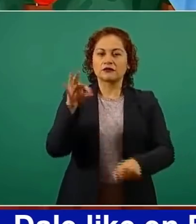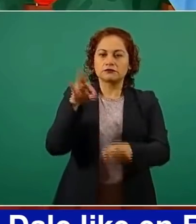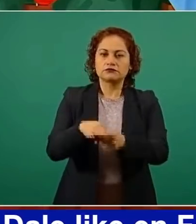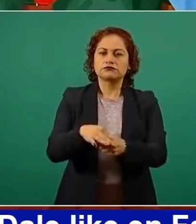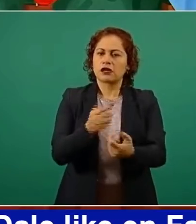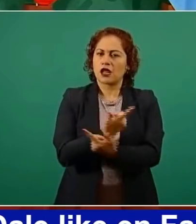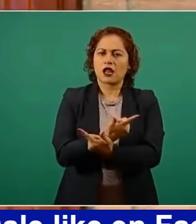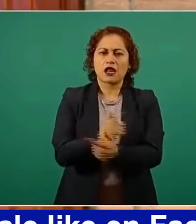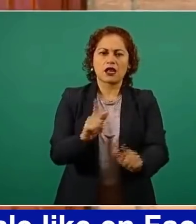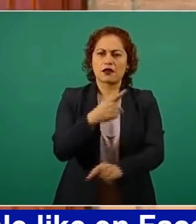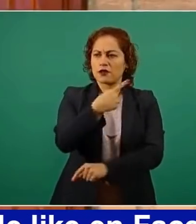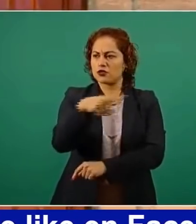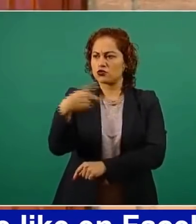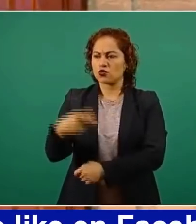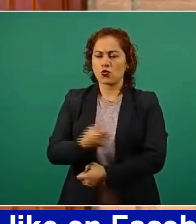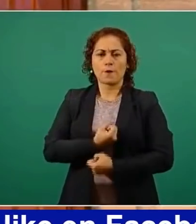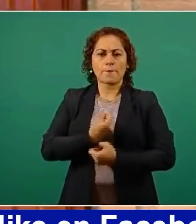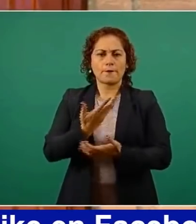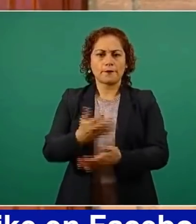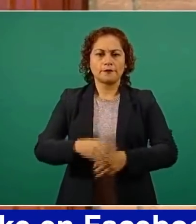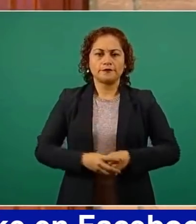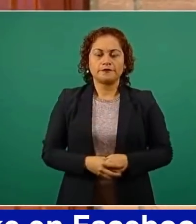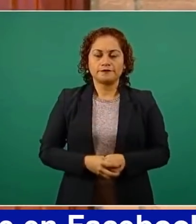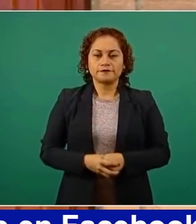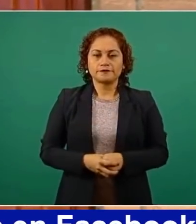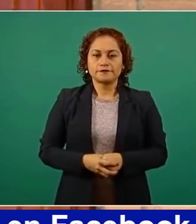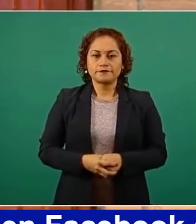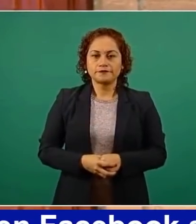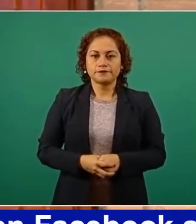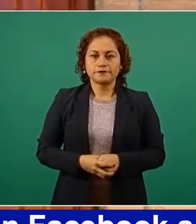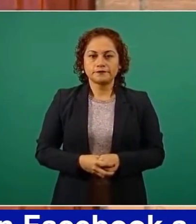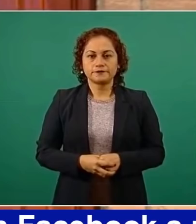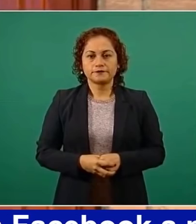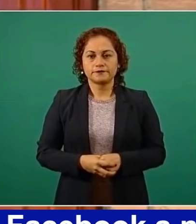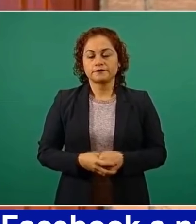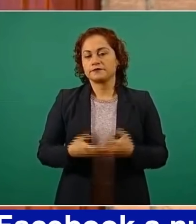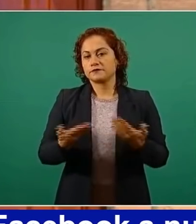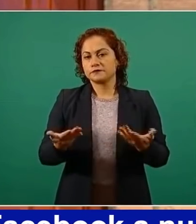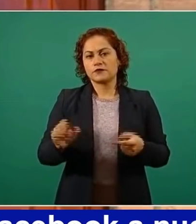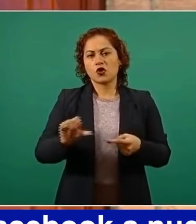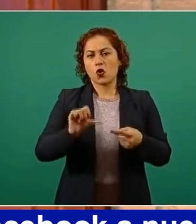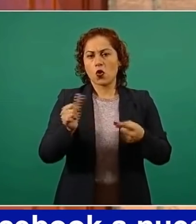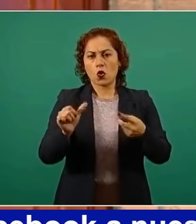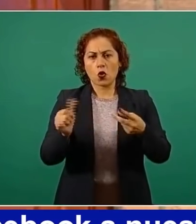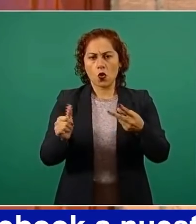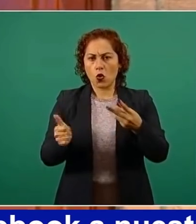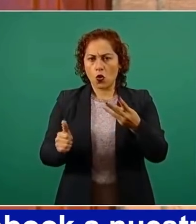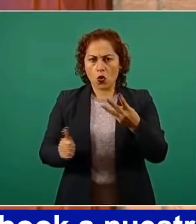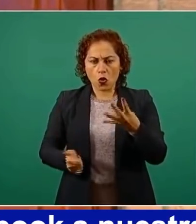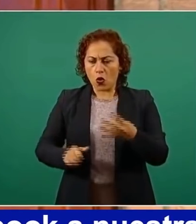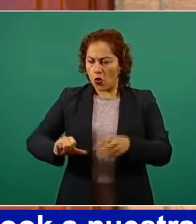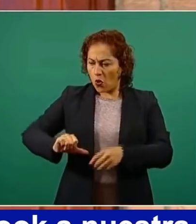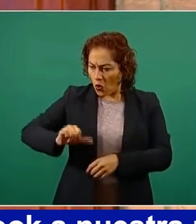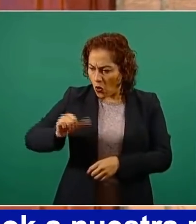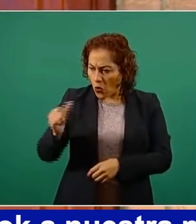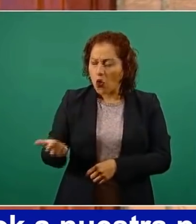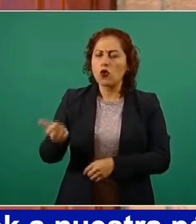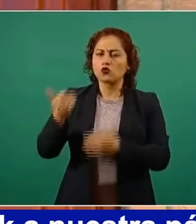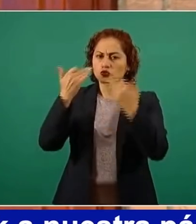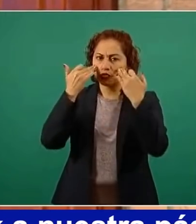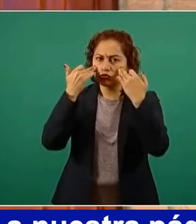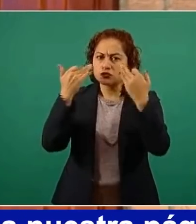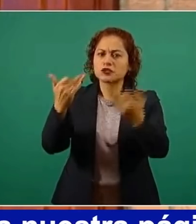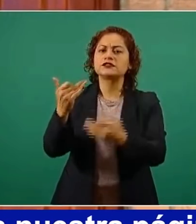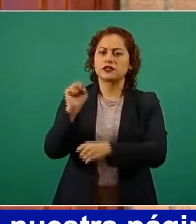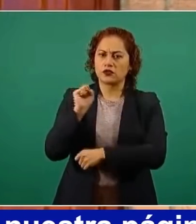manifestación de su voluntad. Hay muchos otros testimonios de esta actitud consecuente